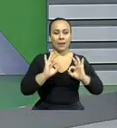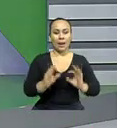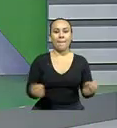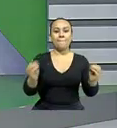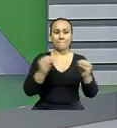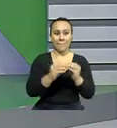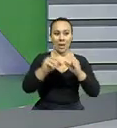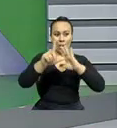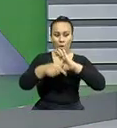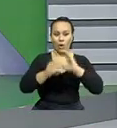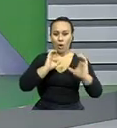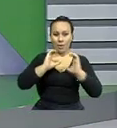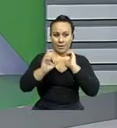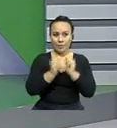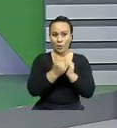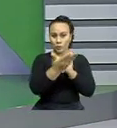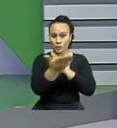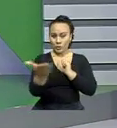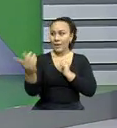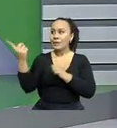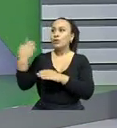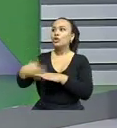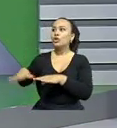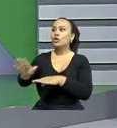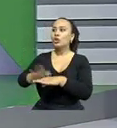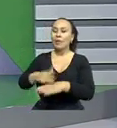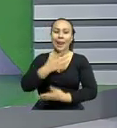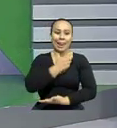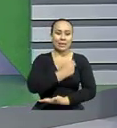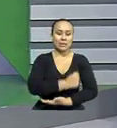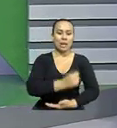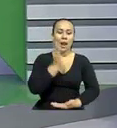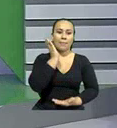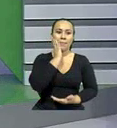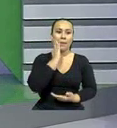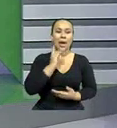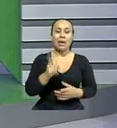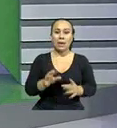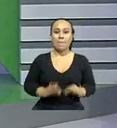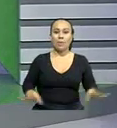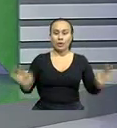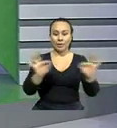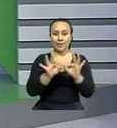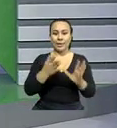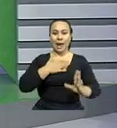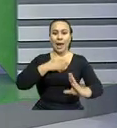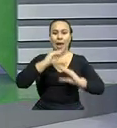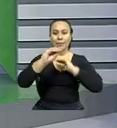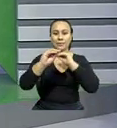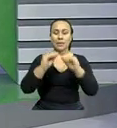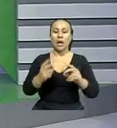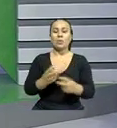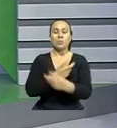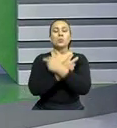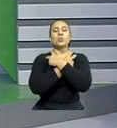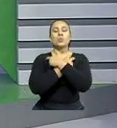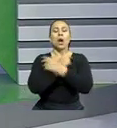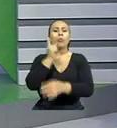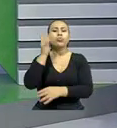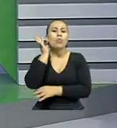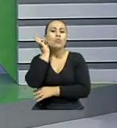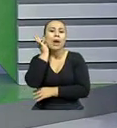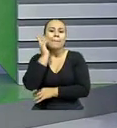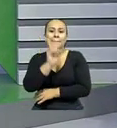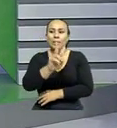Tomar la información con José Morales sobre la lactancia materna. Tenemos más noticias para ustedes. Ahora les comentamos que hallan el cadáver de una mujer de